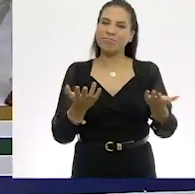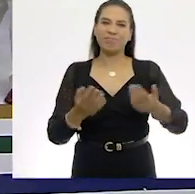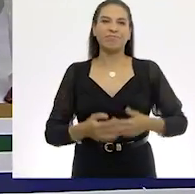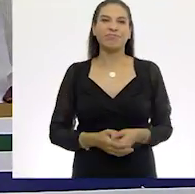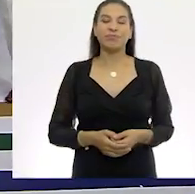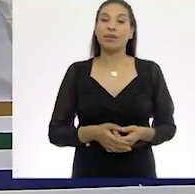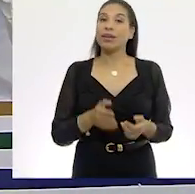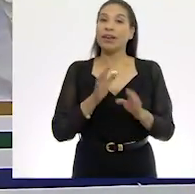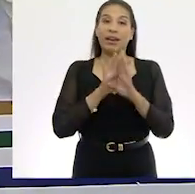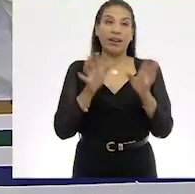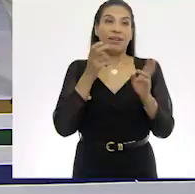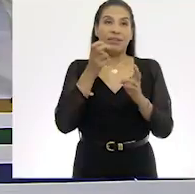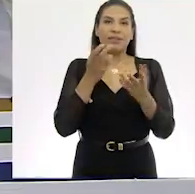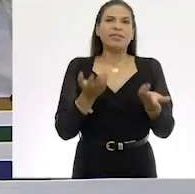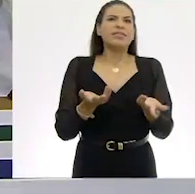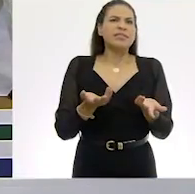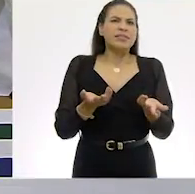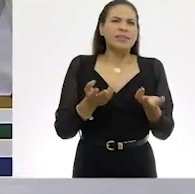Ahí está.